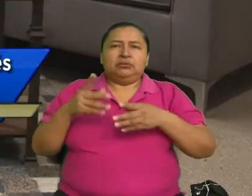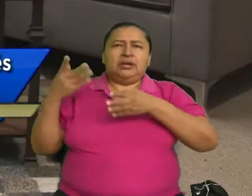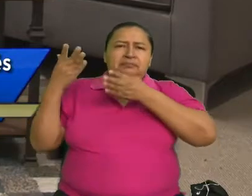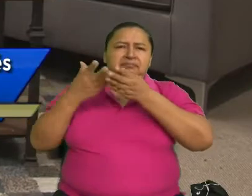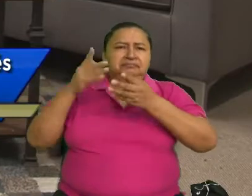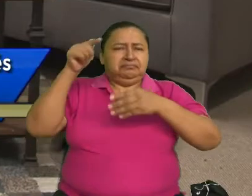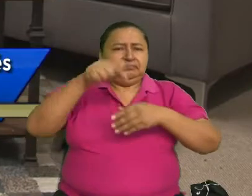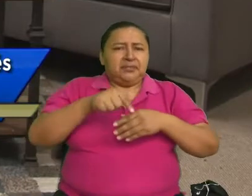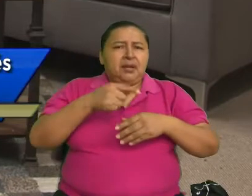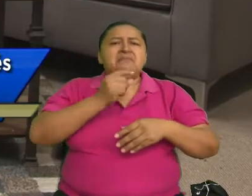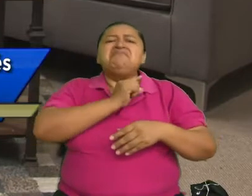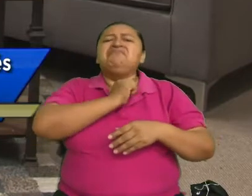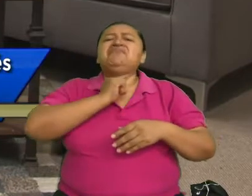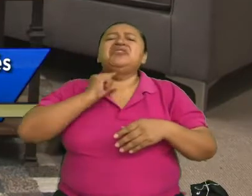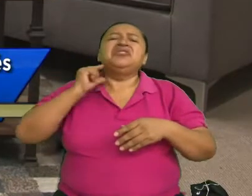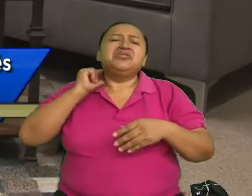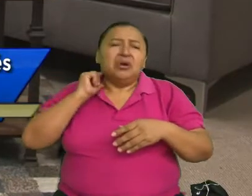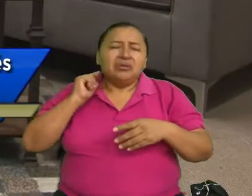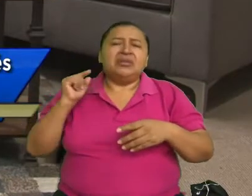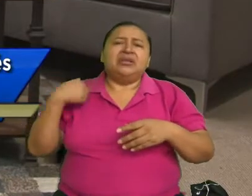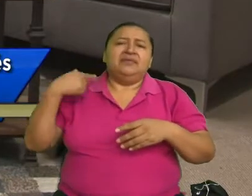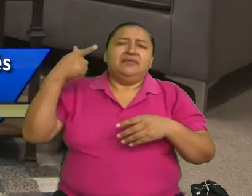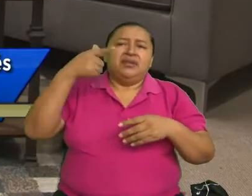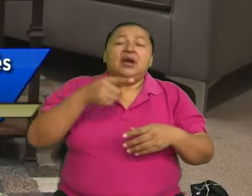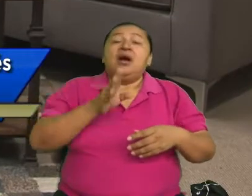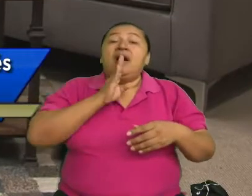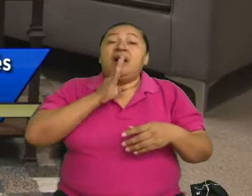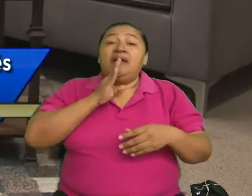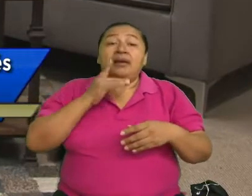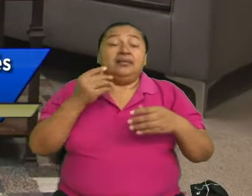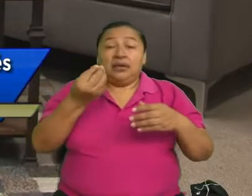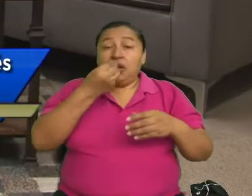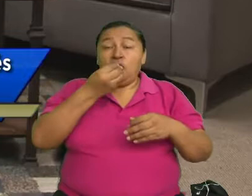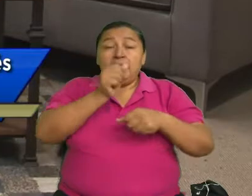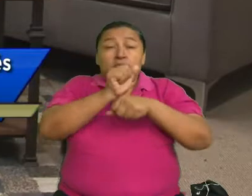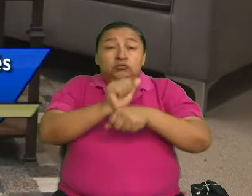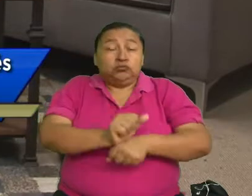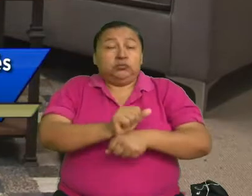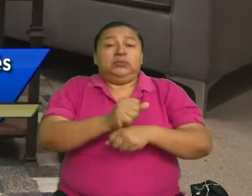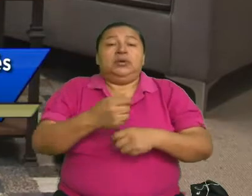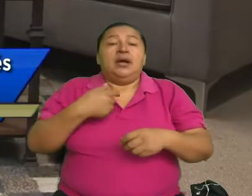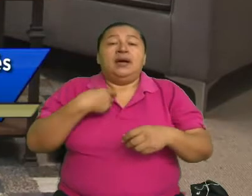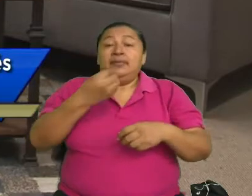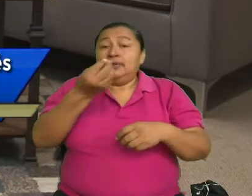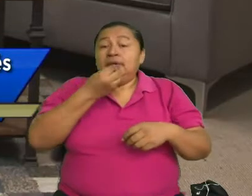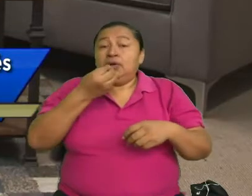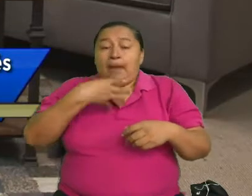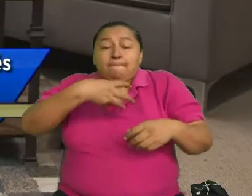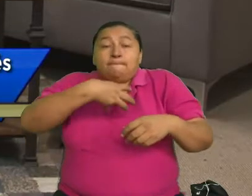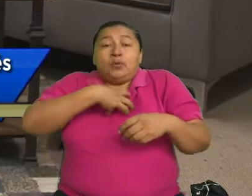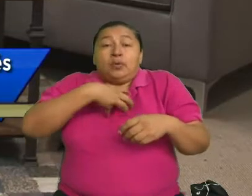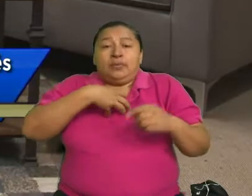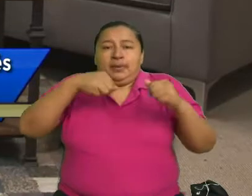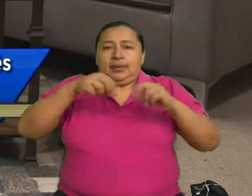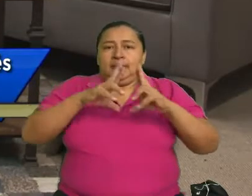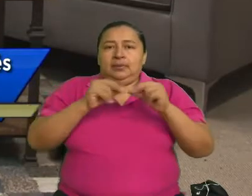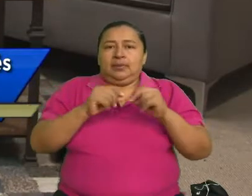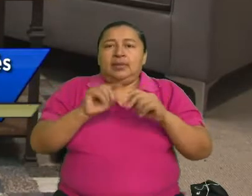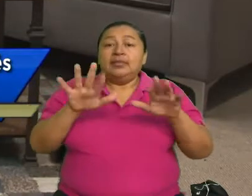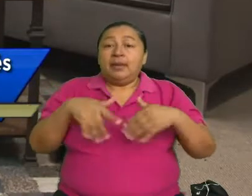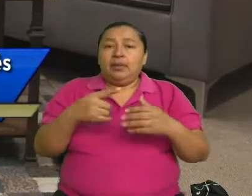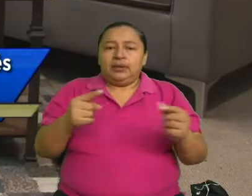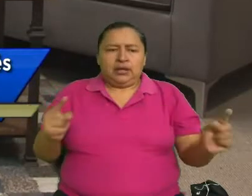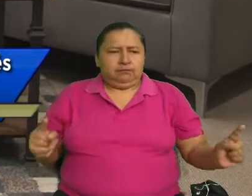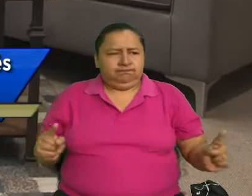sacerdotes, cronistas que vinieron, hablan de la comida típica. Hablan de la comida autóctona, después del choque de